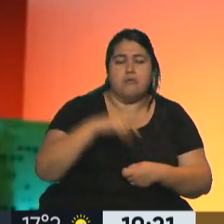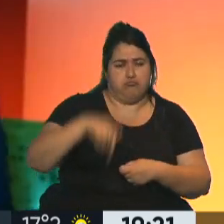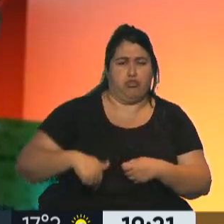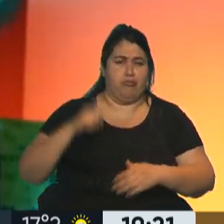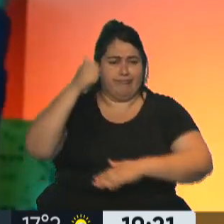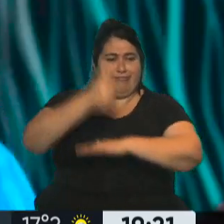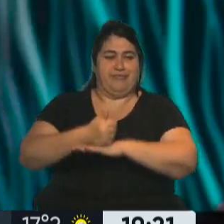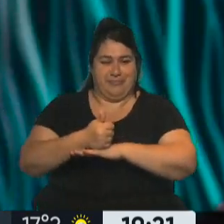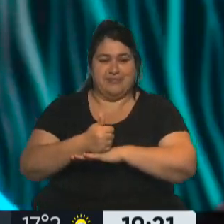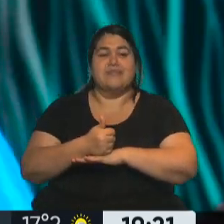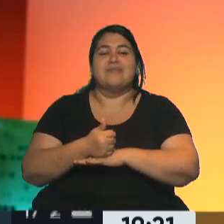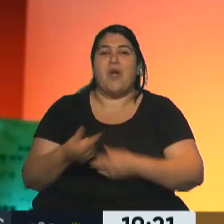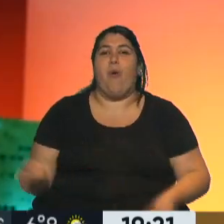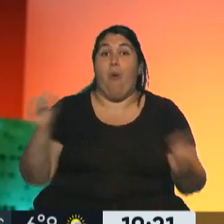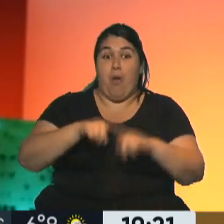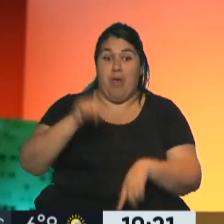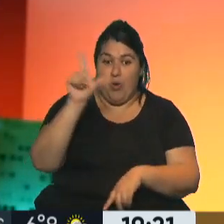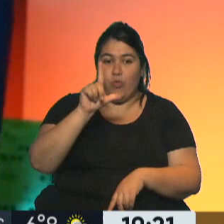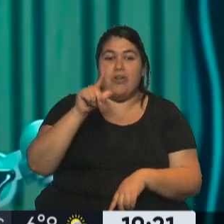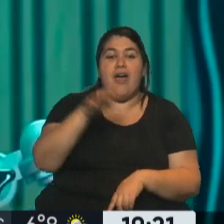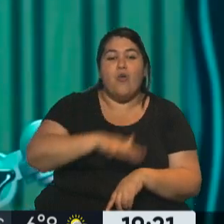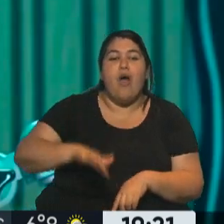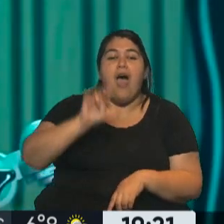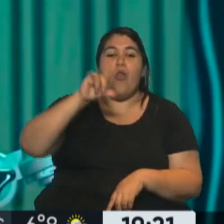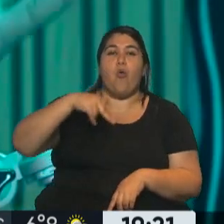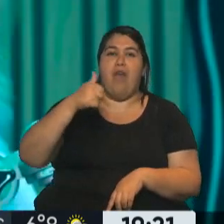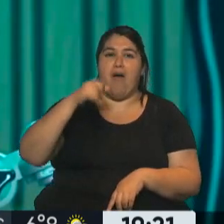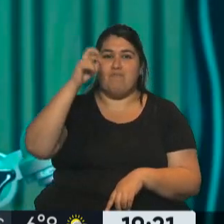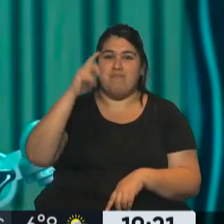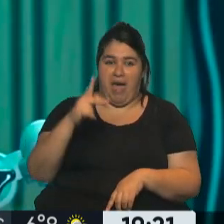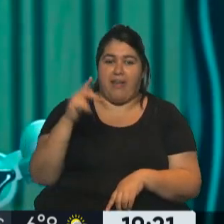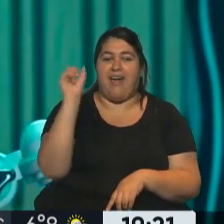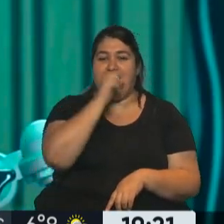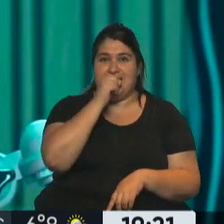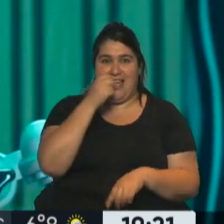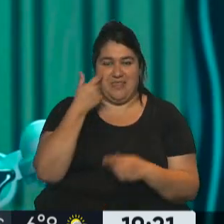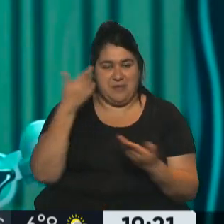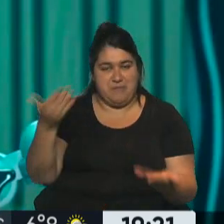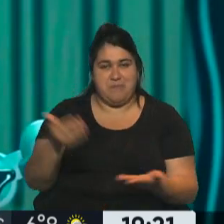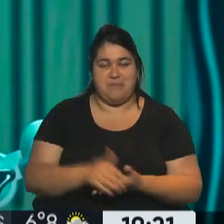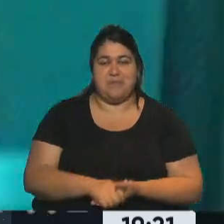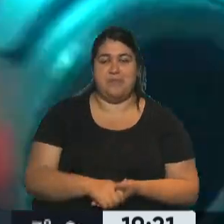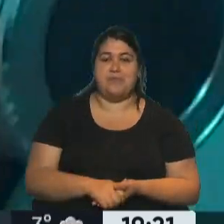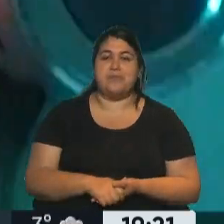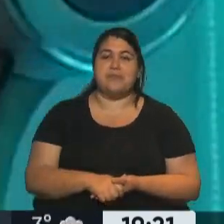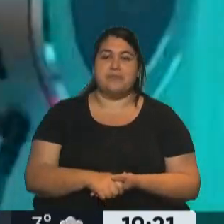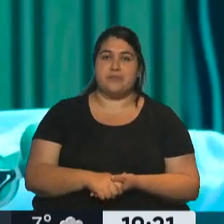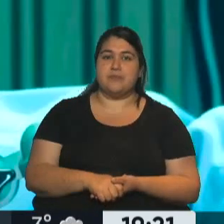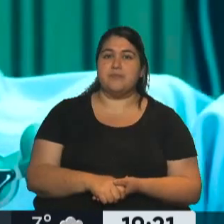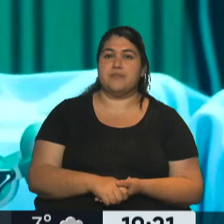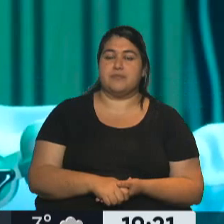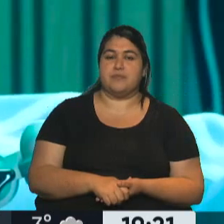por la vuelta. Vuelve este lunes al estadio Luna Park, Elegante, listo para cantarle a su gente. Una